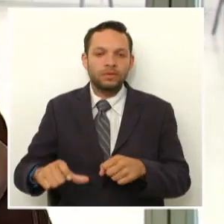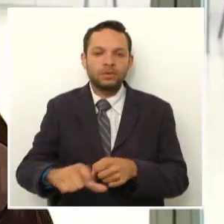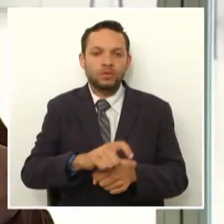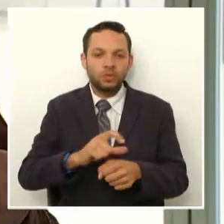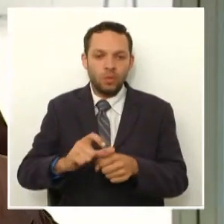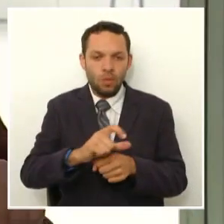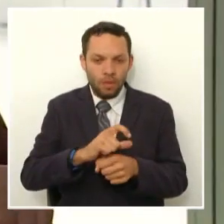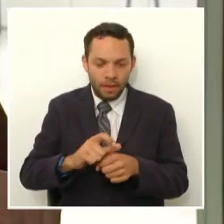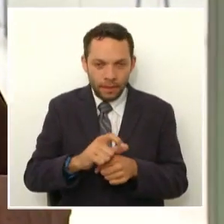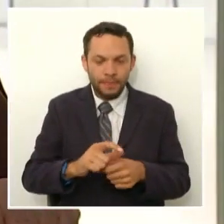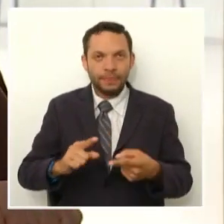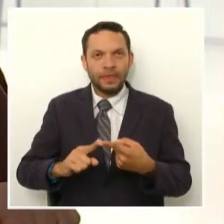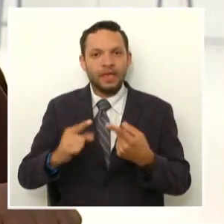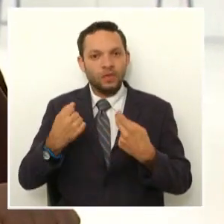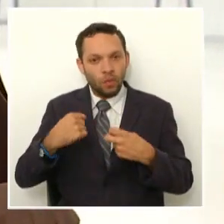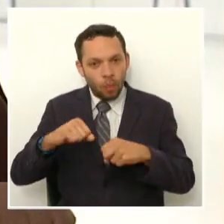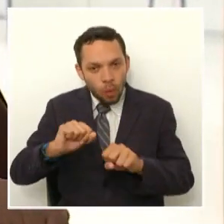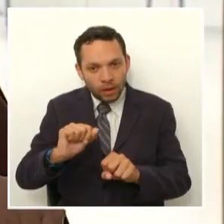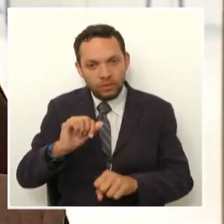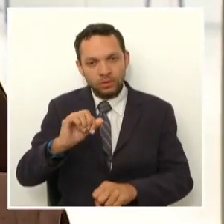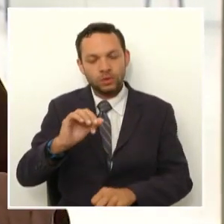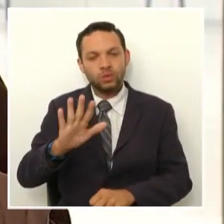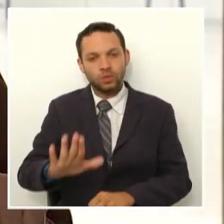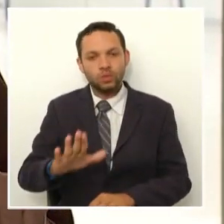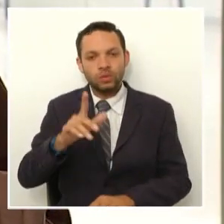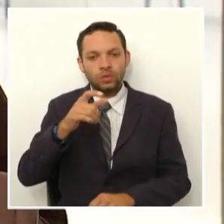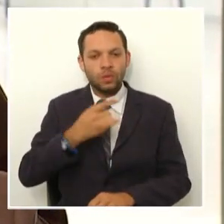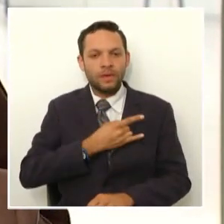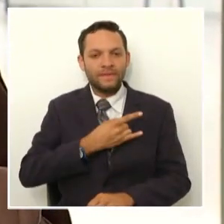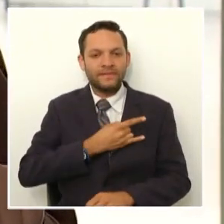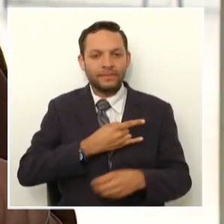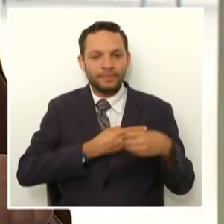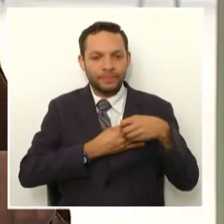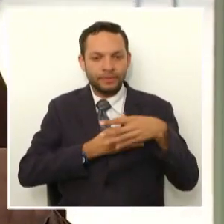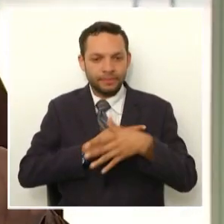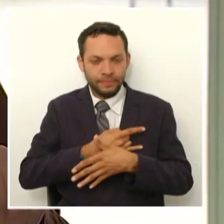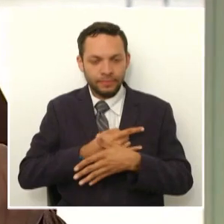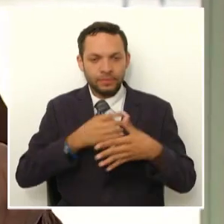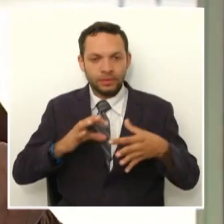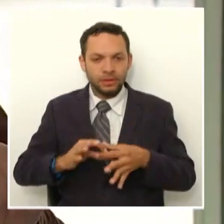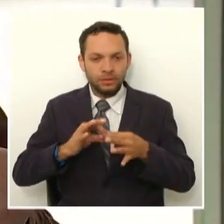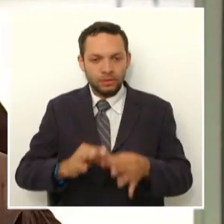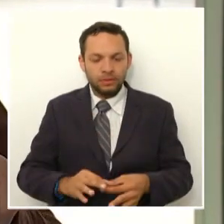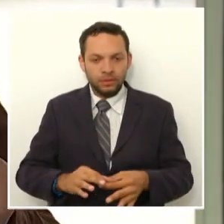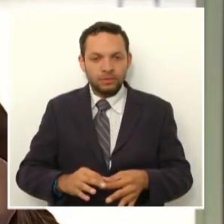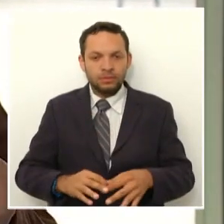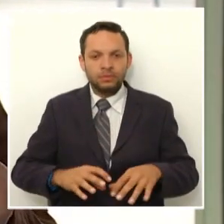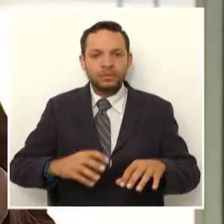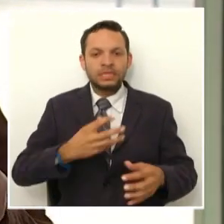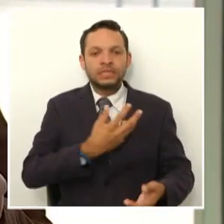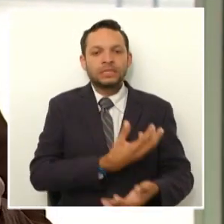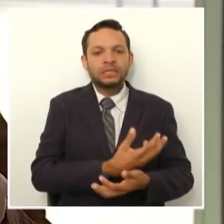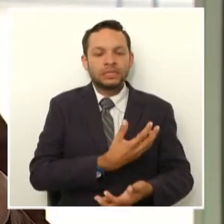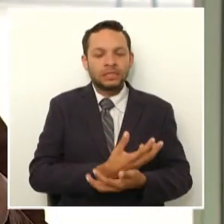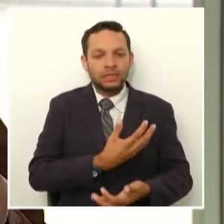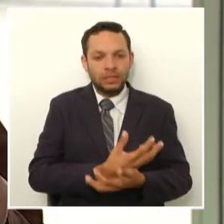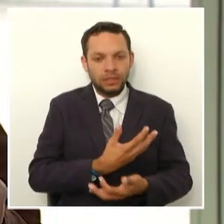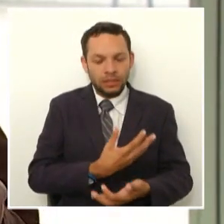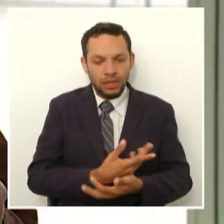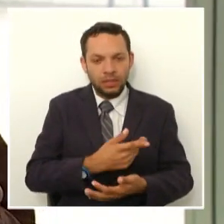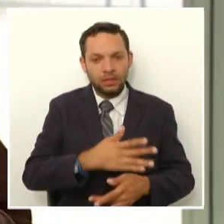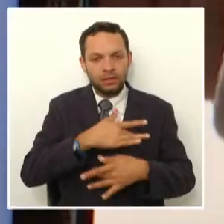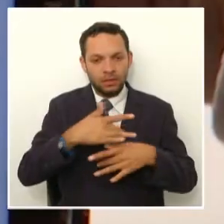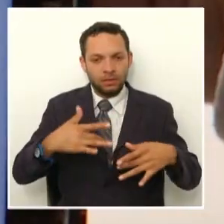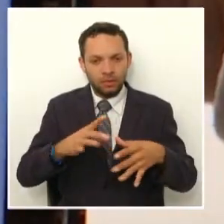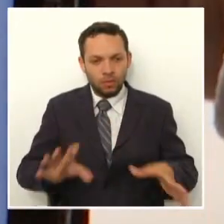facultad. Esto resulta de un convenio entre la Academia de Medicina de Caldas y la Facultad de Ciencias para la